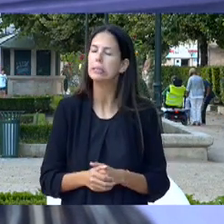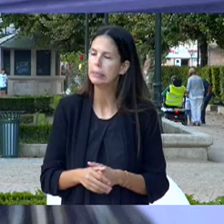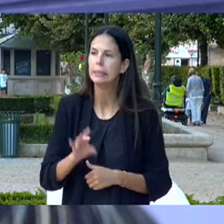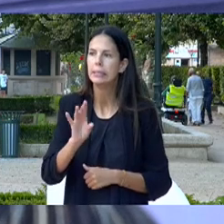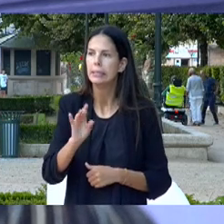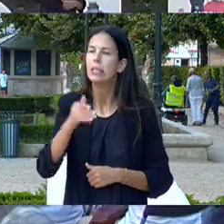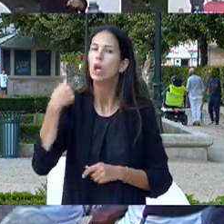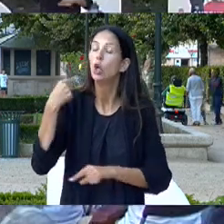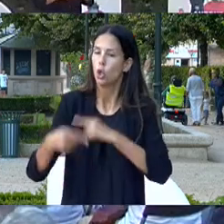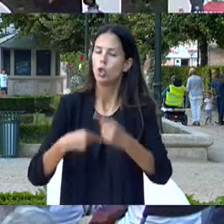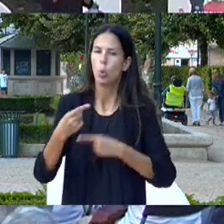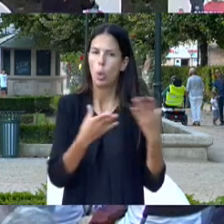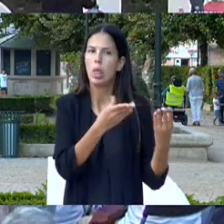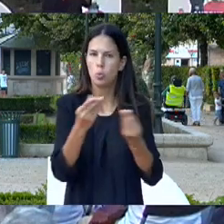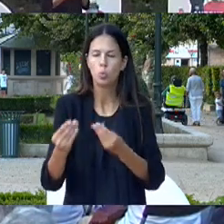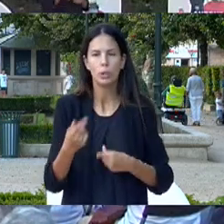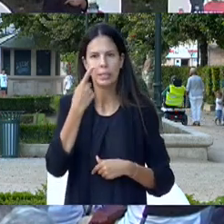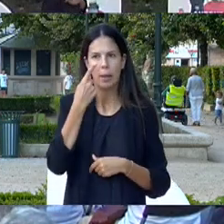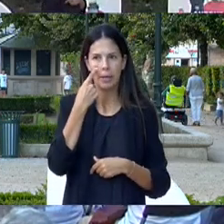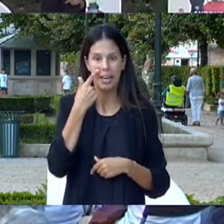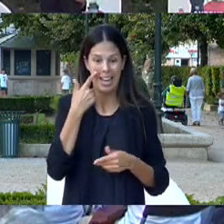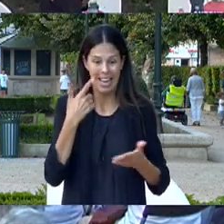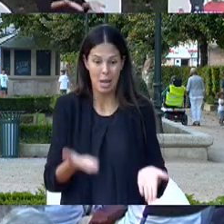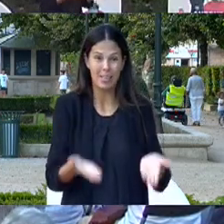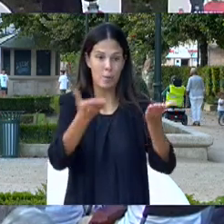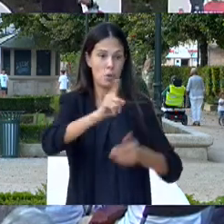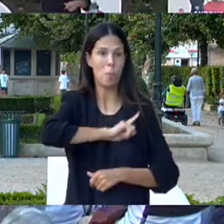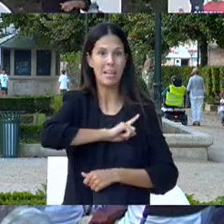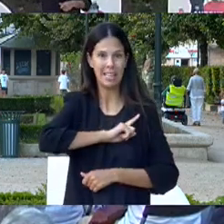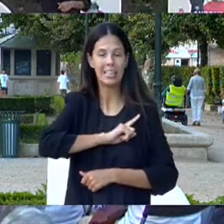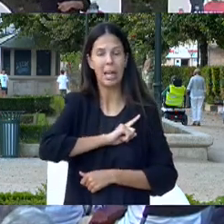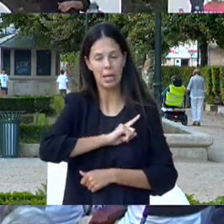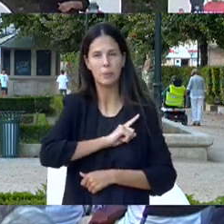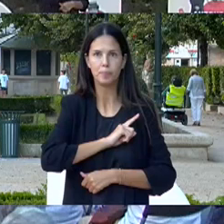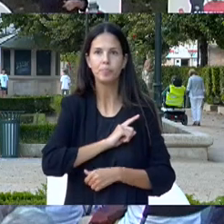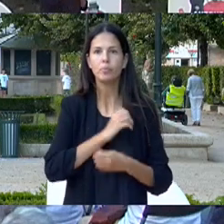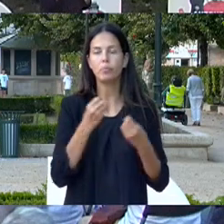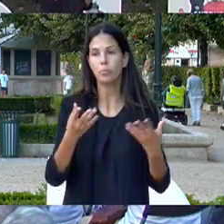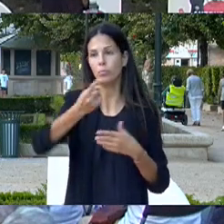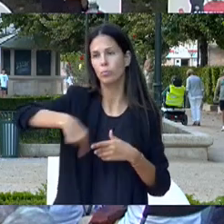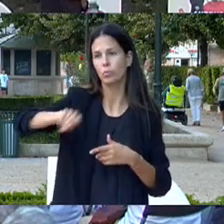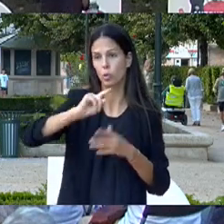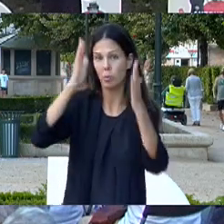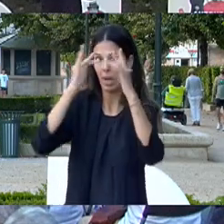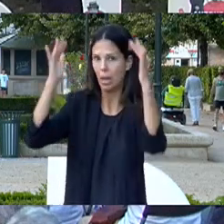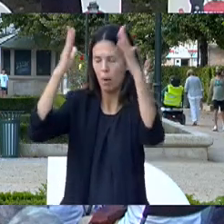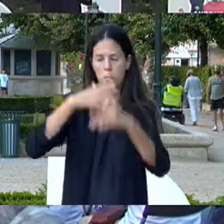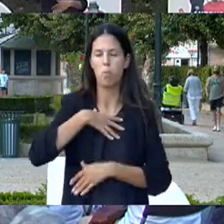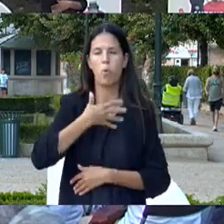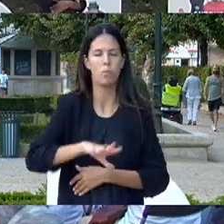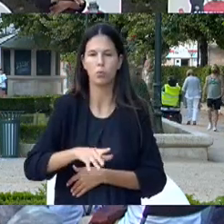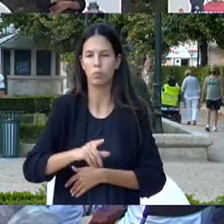Moitas consecuencias, vamos a ver. O levantamento militar, pois podemos imaginar o que é unha auténtica